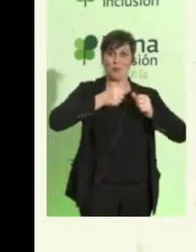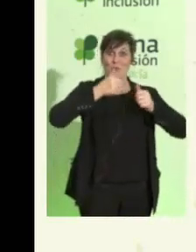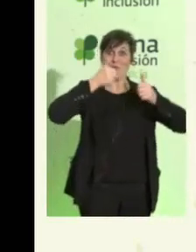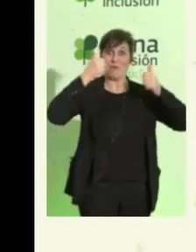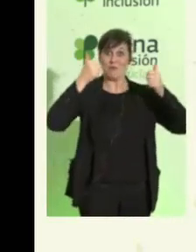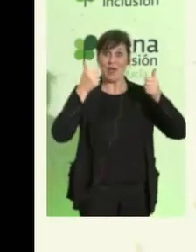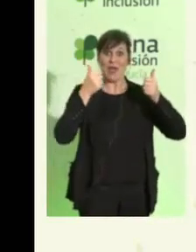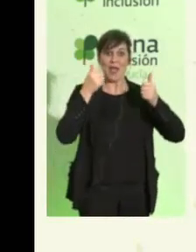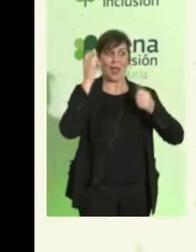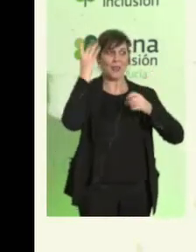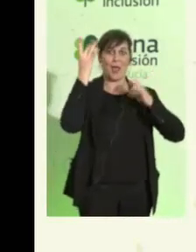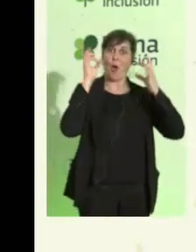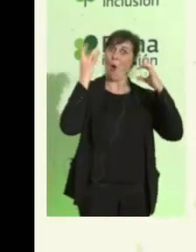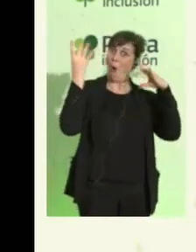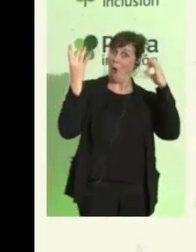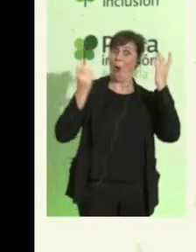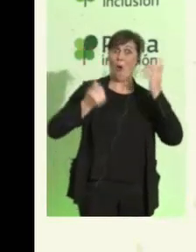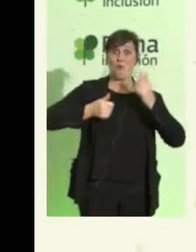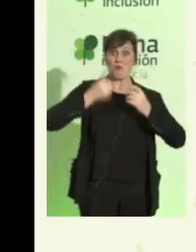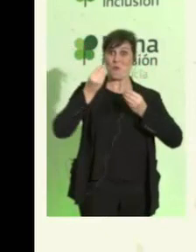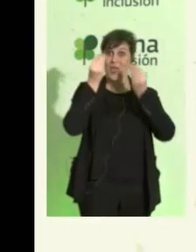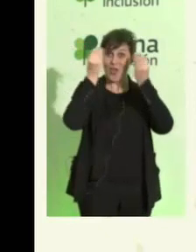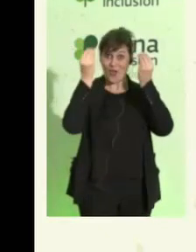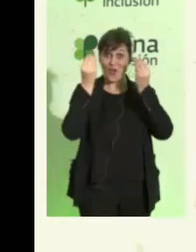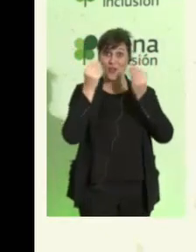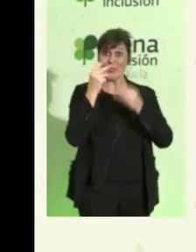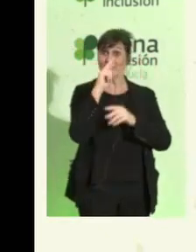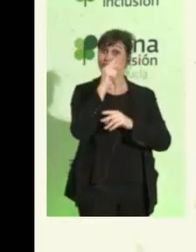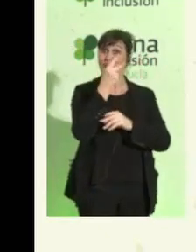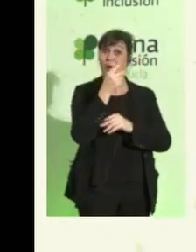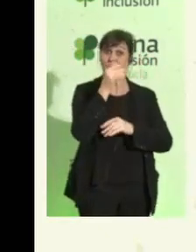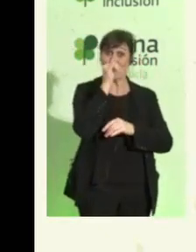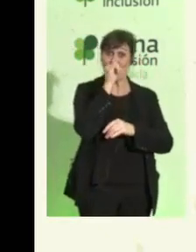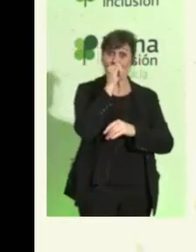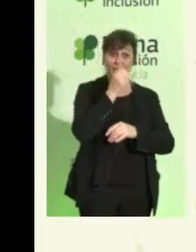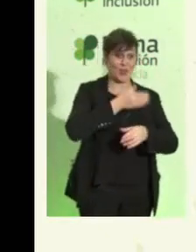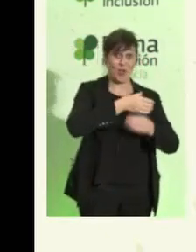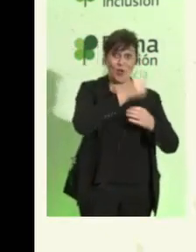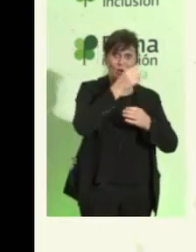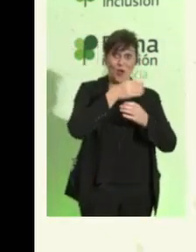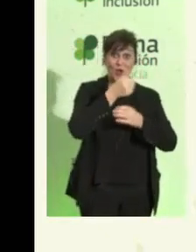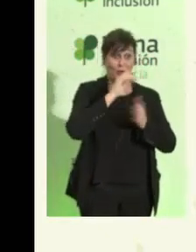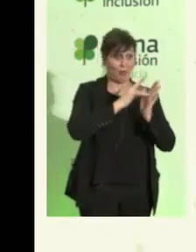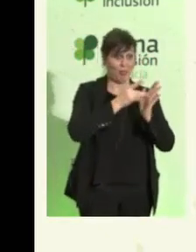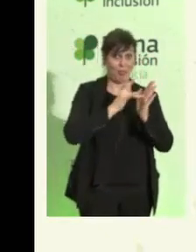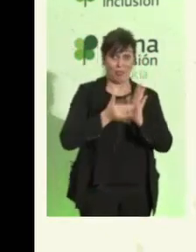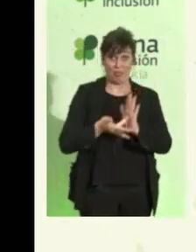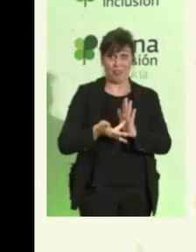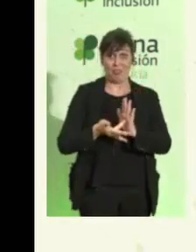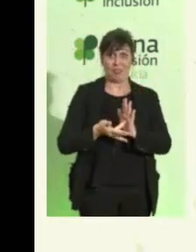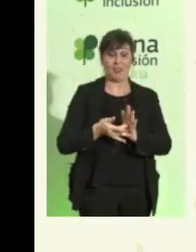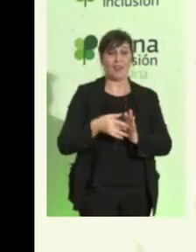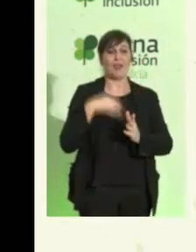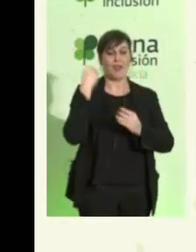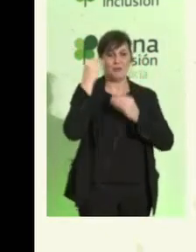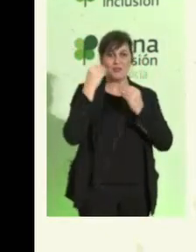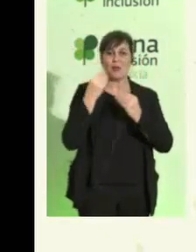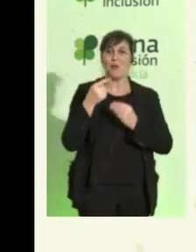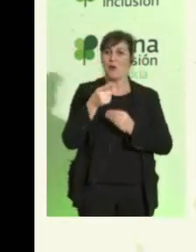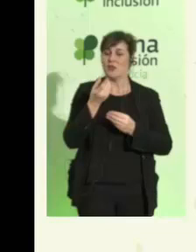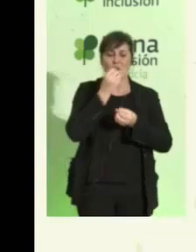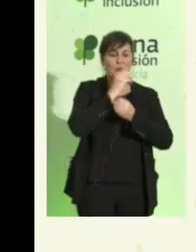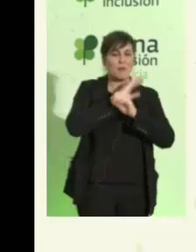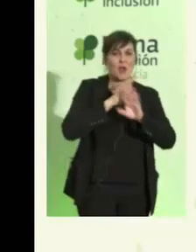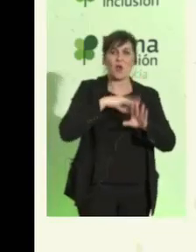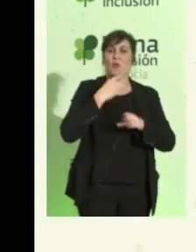cuando terminamos la segunda botella de vino, pensamos que era la mejor idea que habíamos tenido en nuestras vidas. Y entonces empezamos a trabajar en